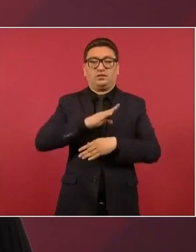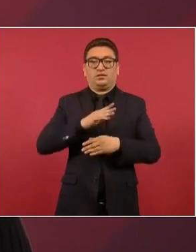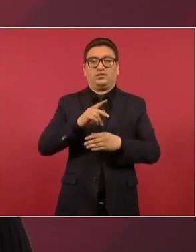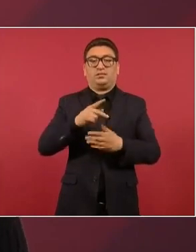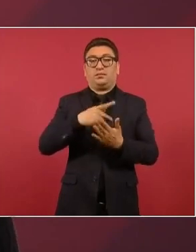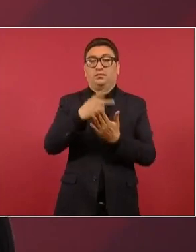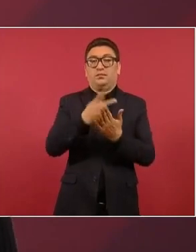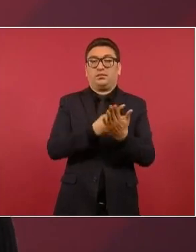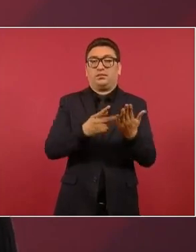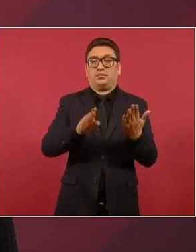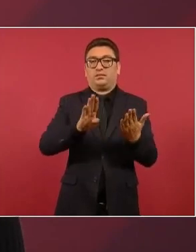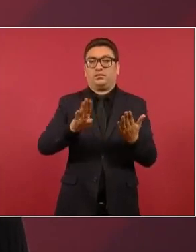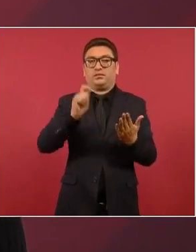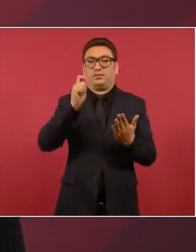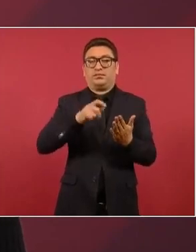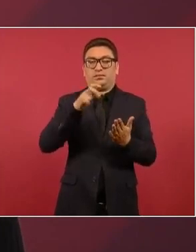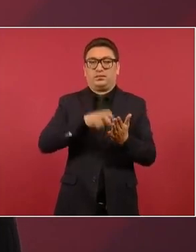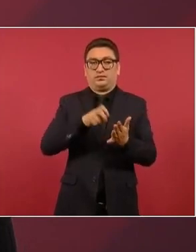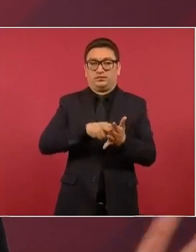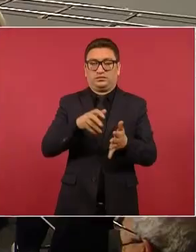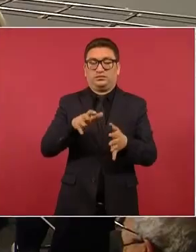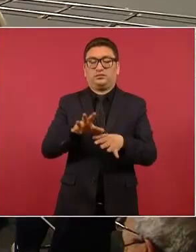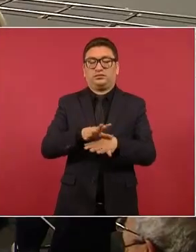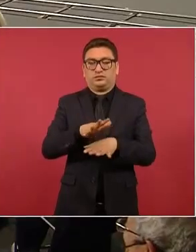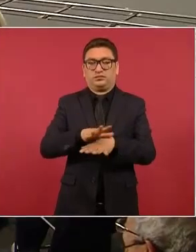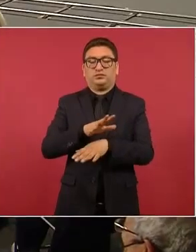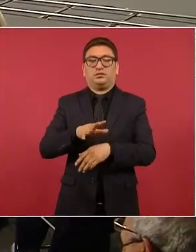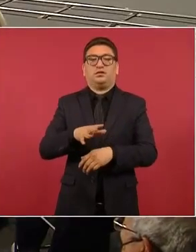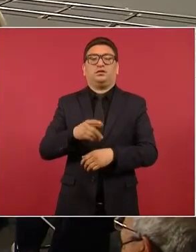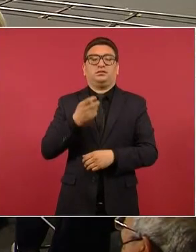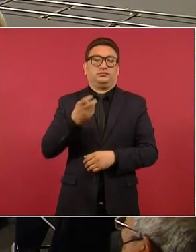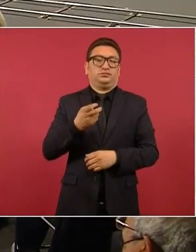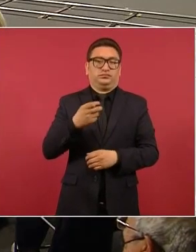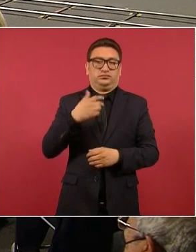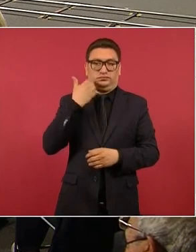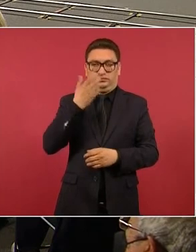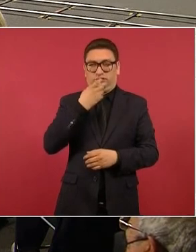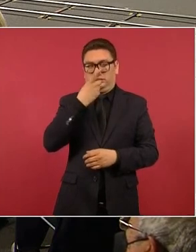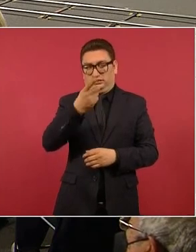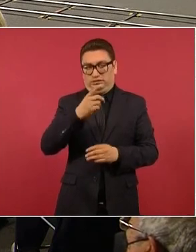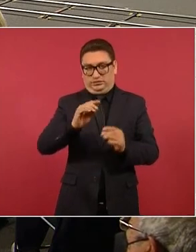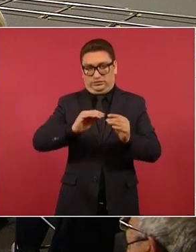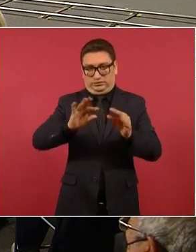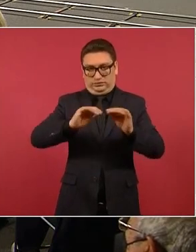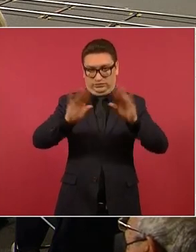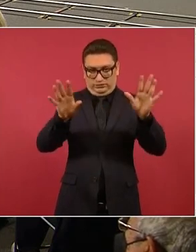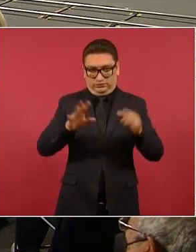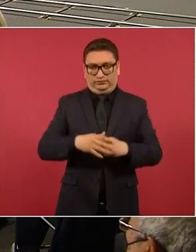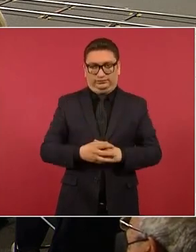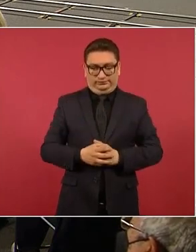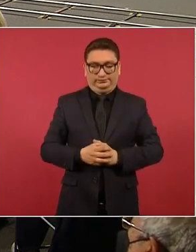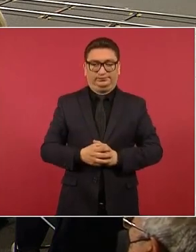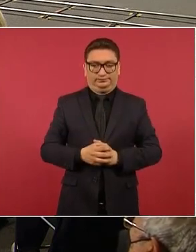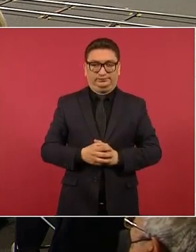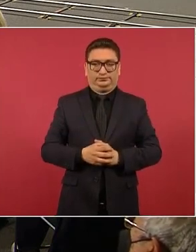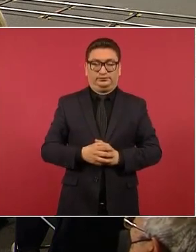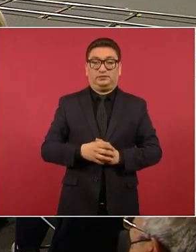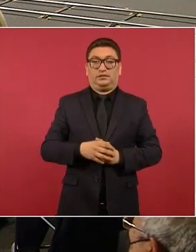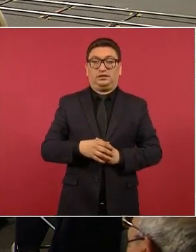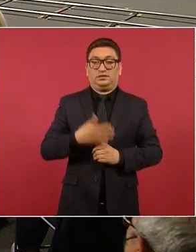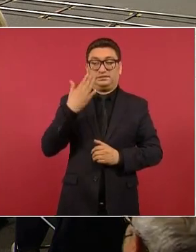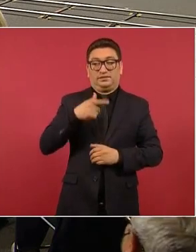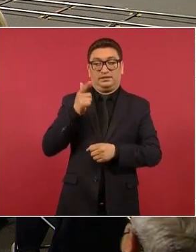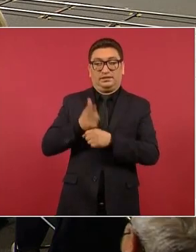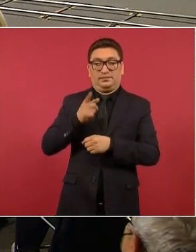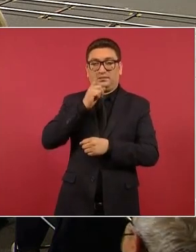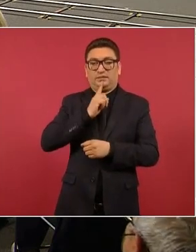B de la reforma electoral. Primero queremos hacer una aclaración y, bueno, sí, un desmentido.